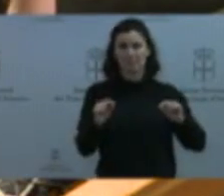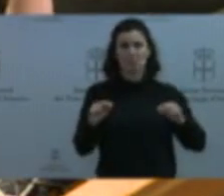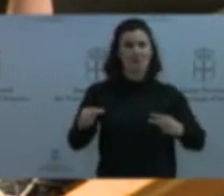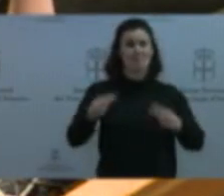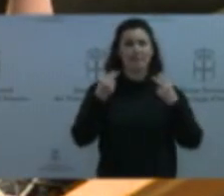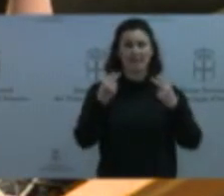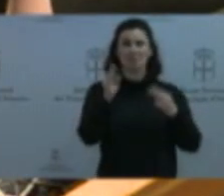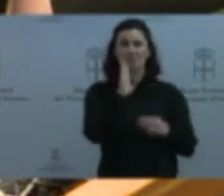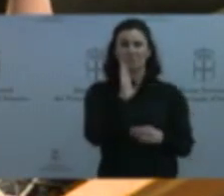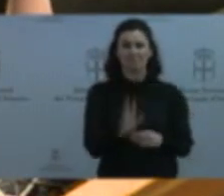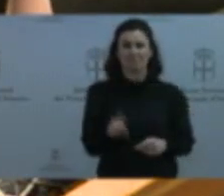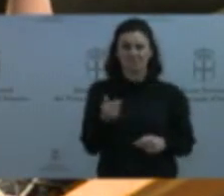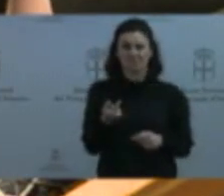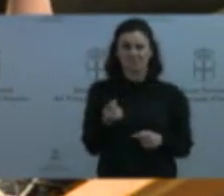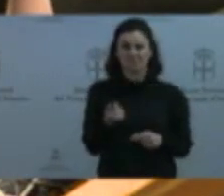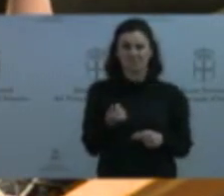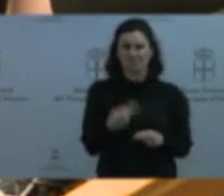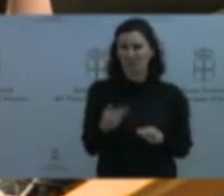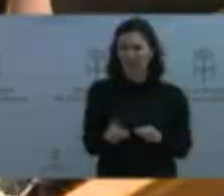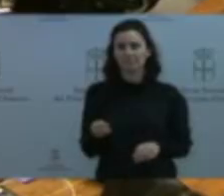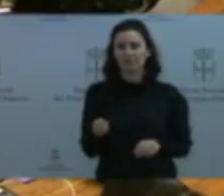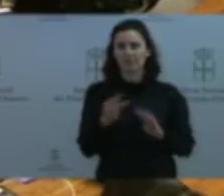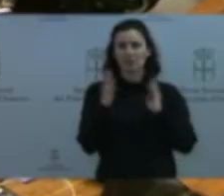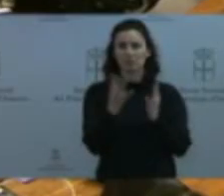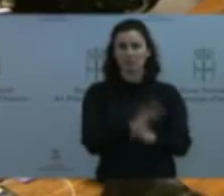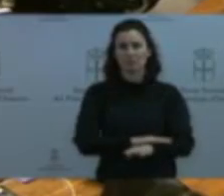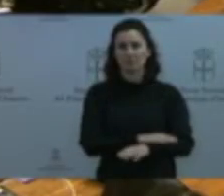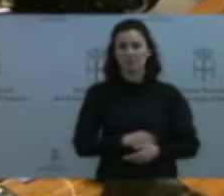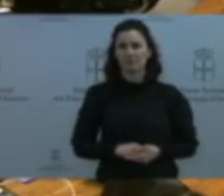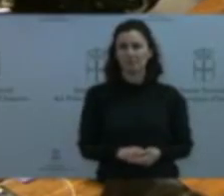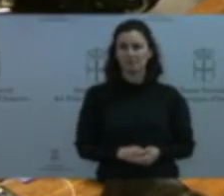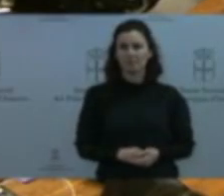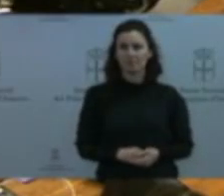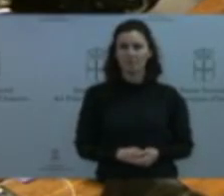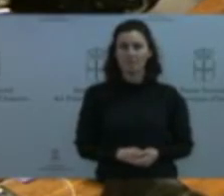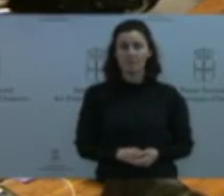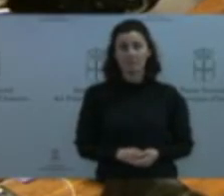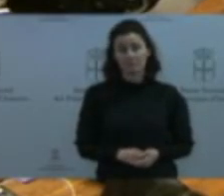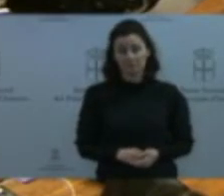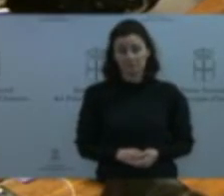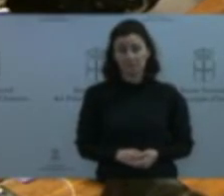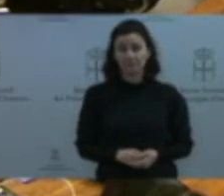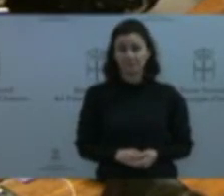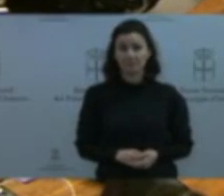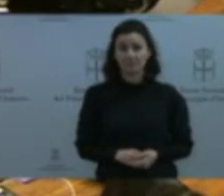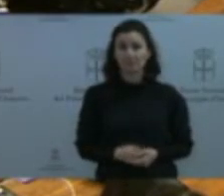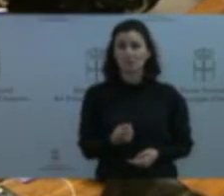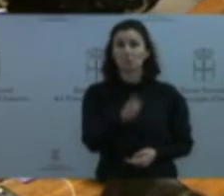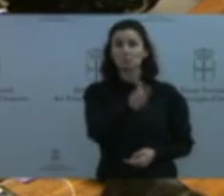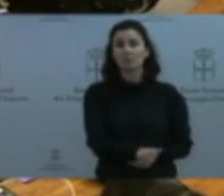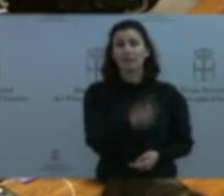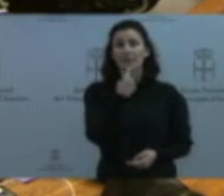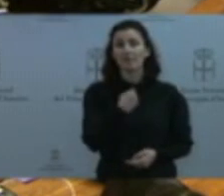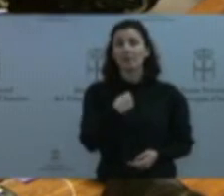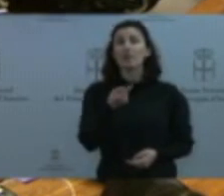que sea imagen de futuro y de esperanza. Gracias. Presidente, señoría, bueno, usted dice que efectivamente que yo le suelo acusar de lanzar basura. Usted habló de